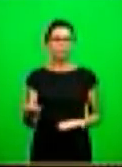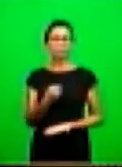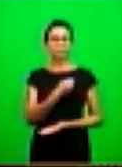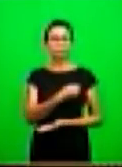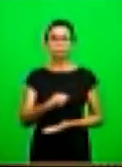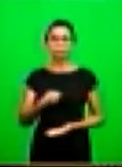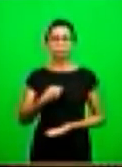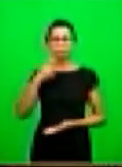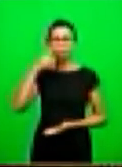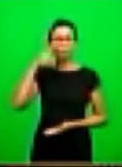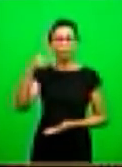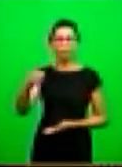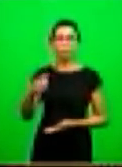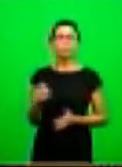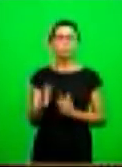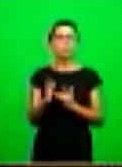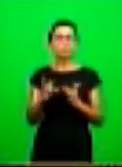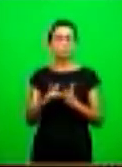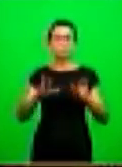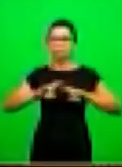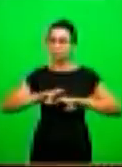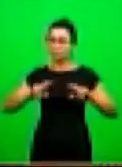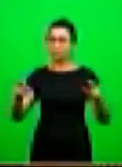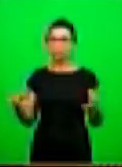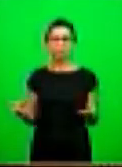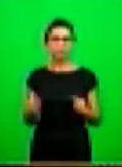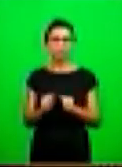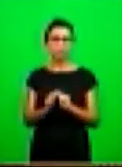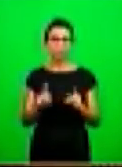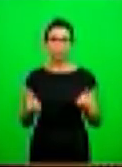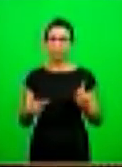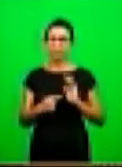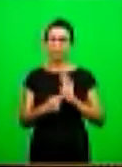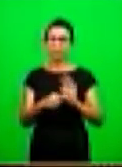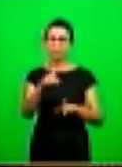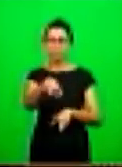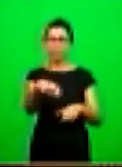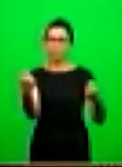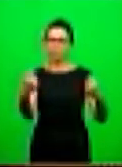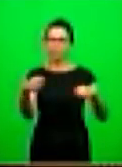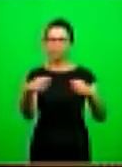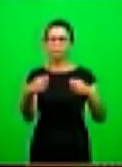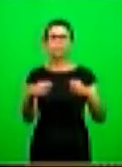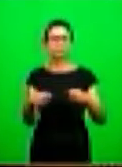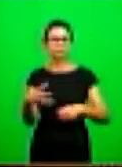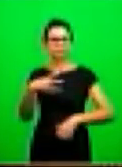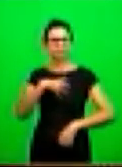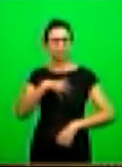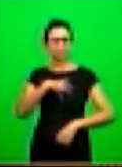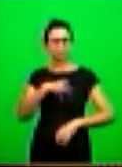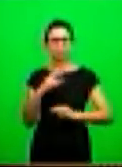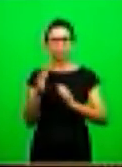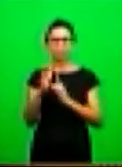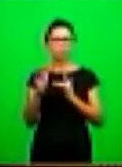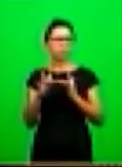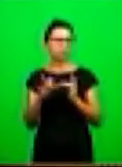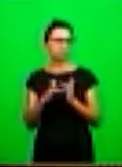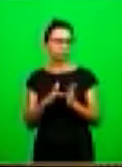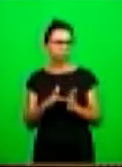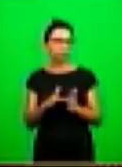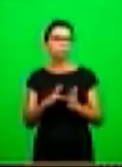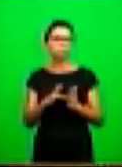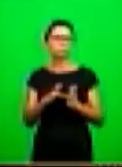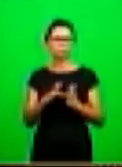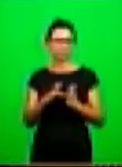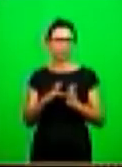escuchó. Fue esa voz que la palabra en Apocalipsis dice así, que el hombre necesita oír una voz que apaga todos los